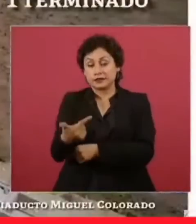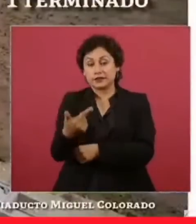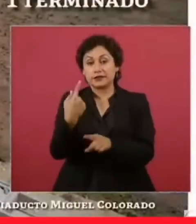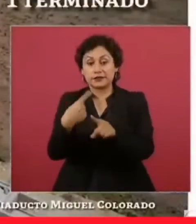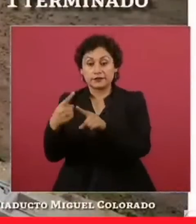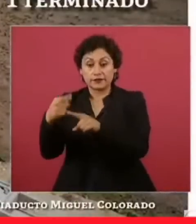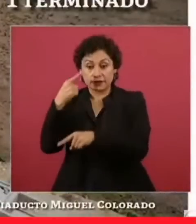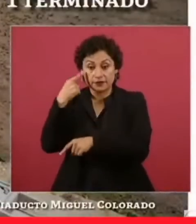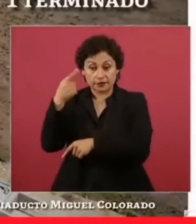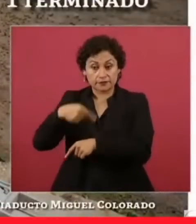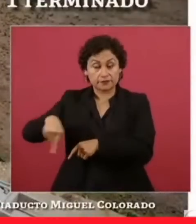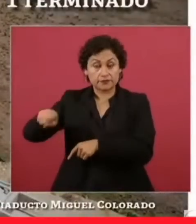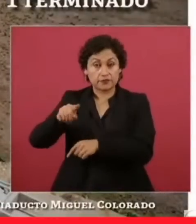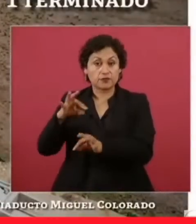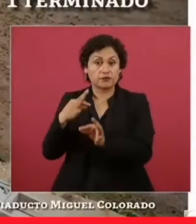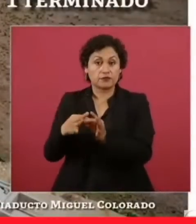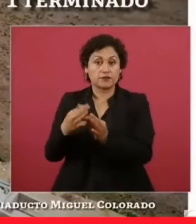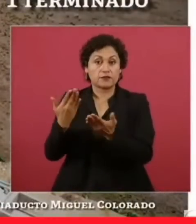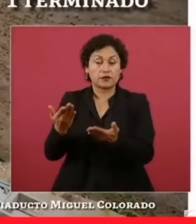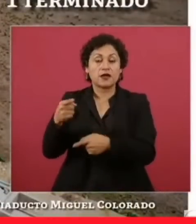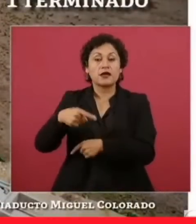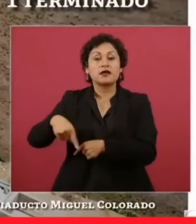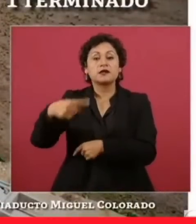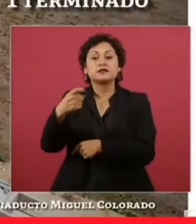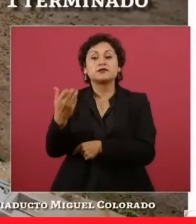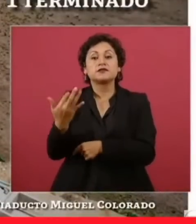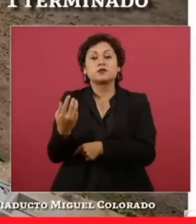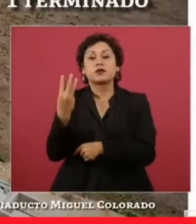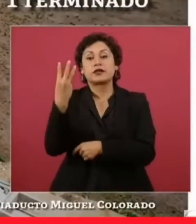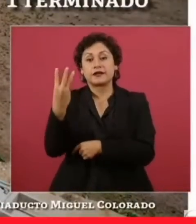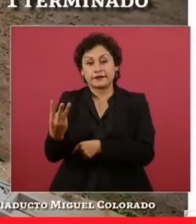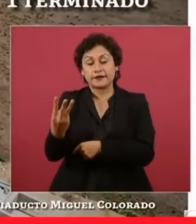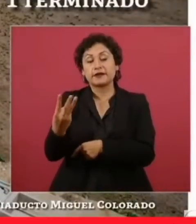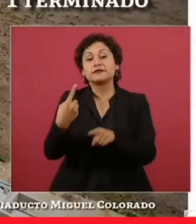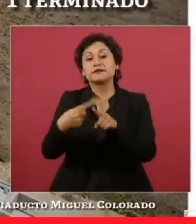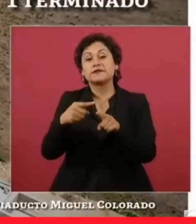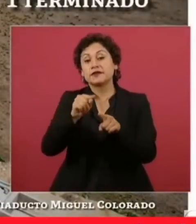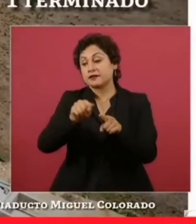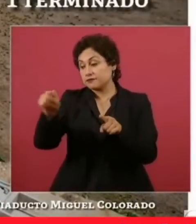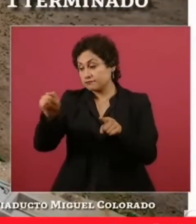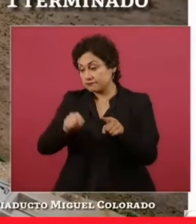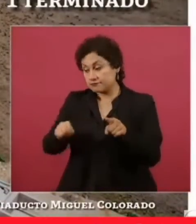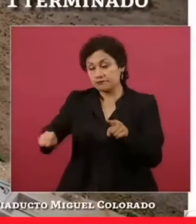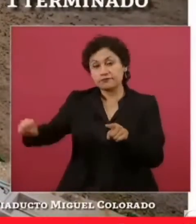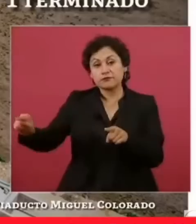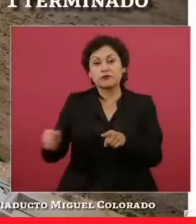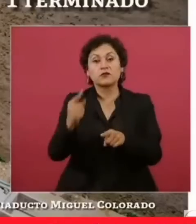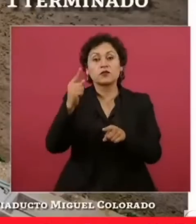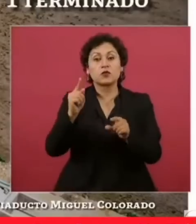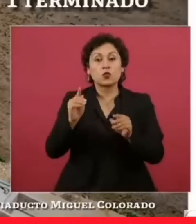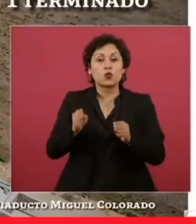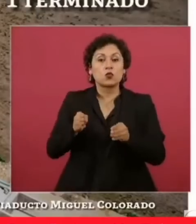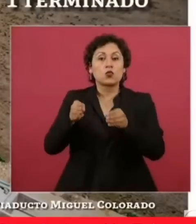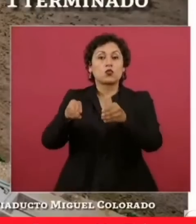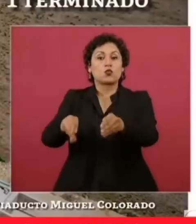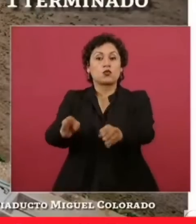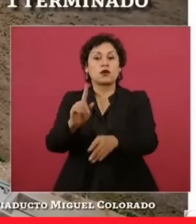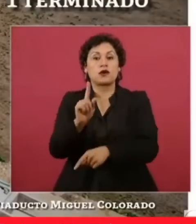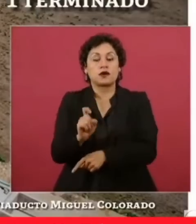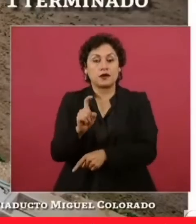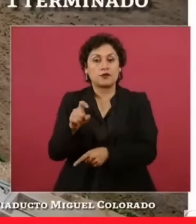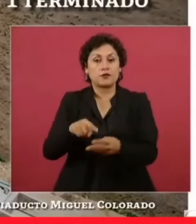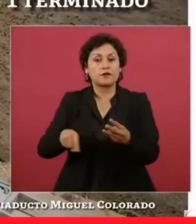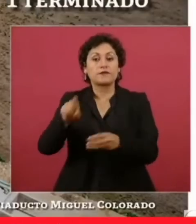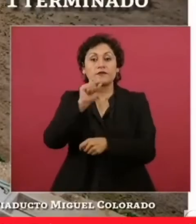obras de drenaje en 153 pasos y un viaducto. Incluye la construcción del